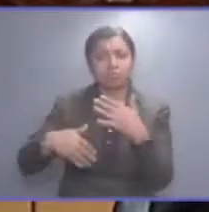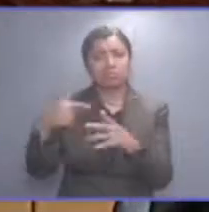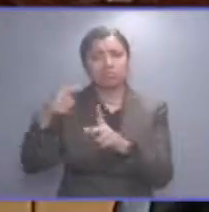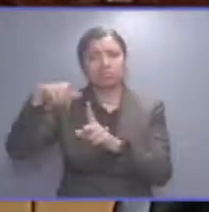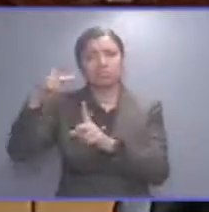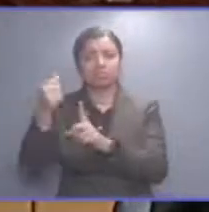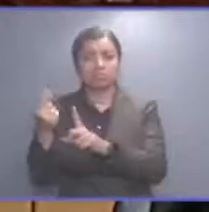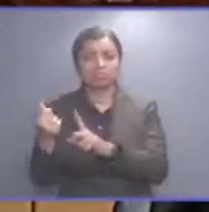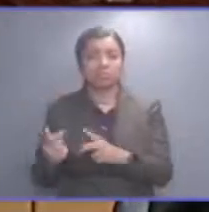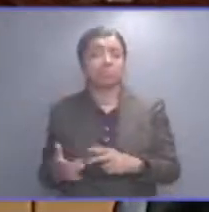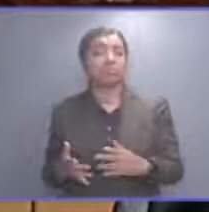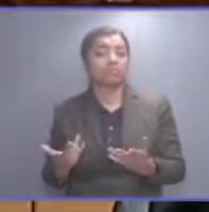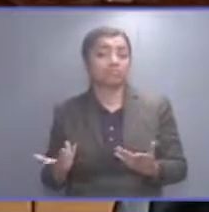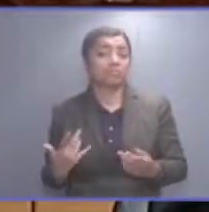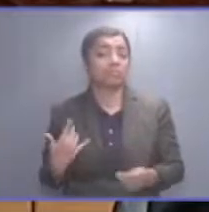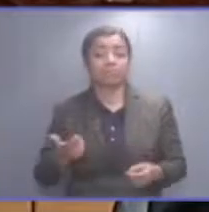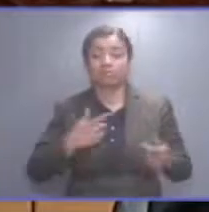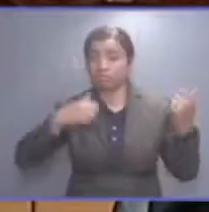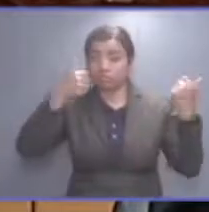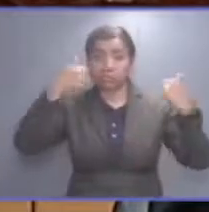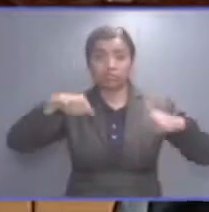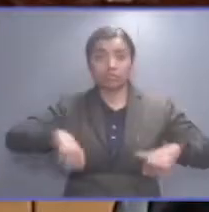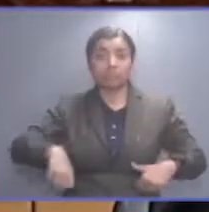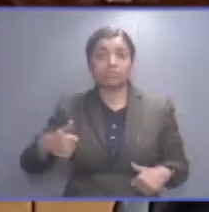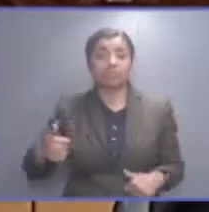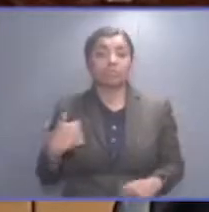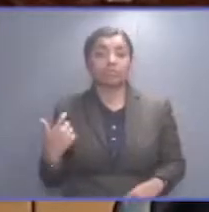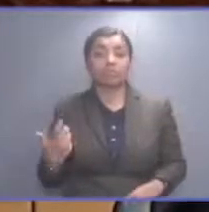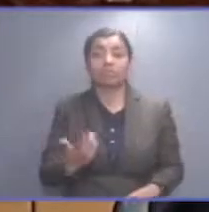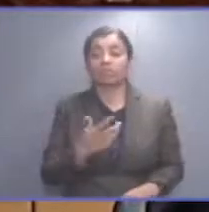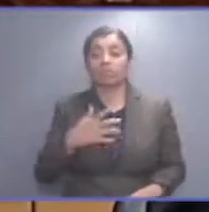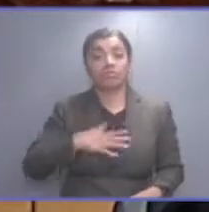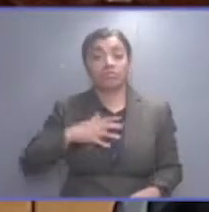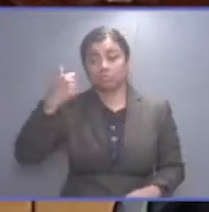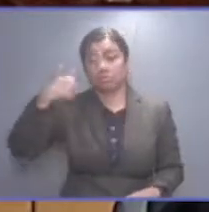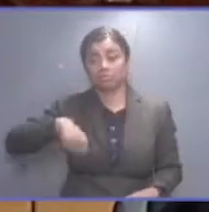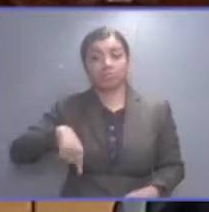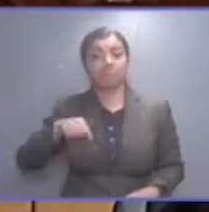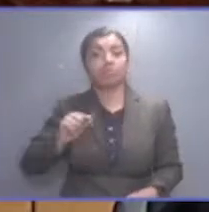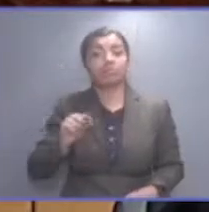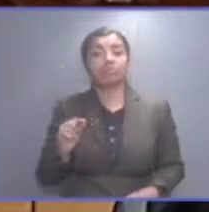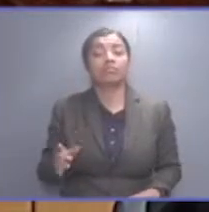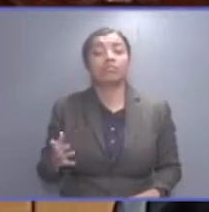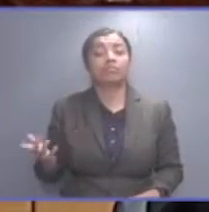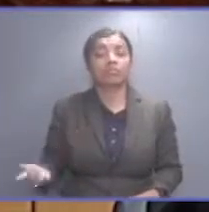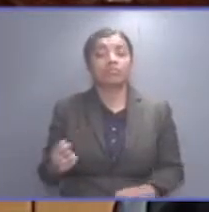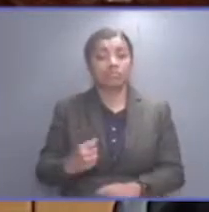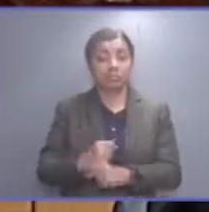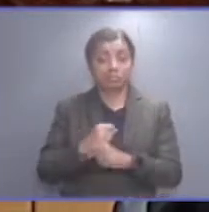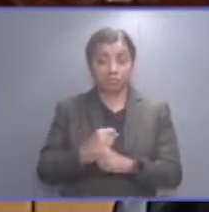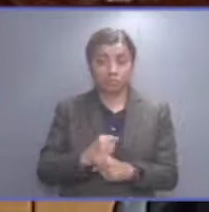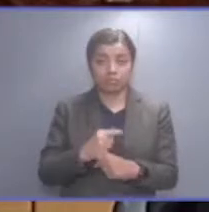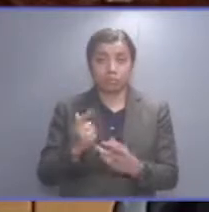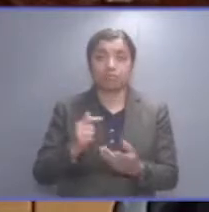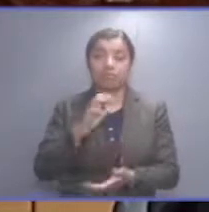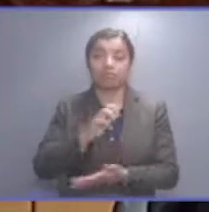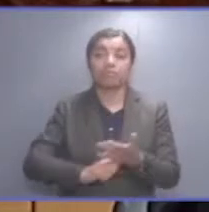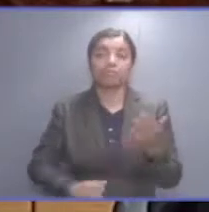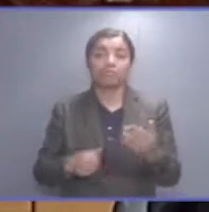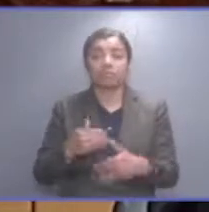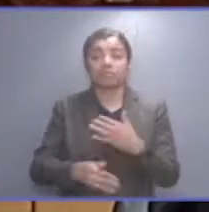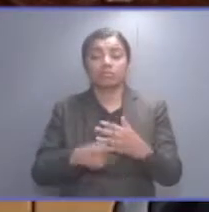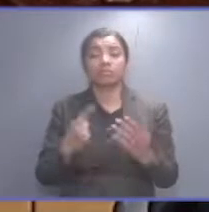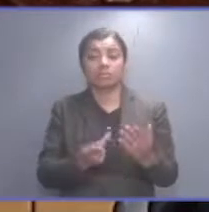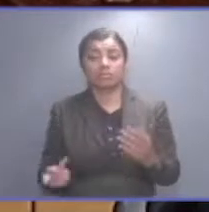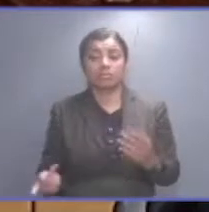financieros. En lo que no estamos de acuerdo y lo que nosotros no vamos a permitir es que garanticen la rentabilidad de estos